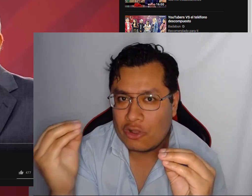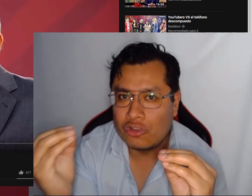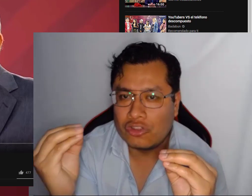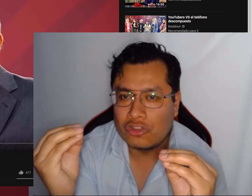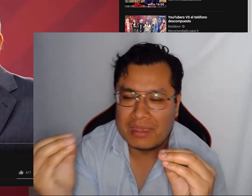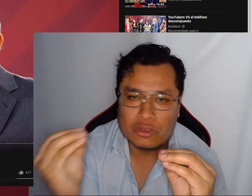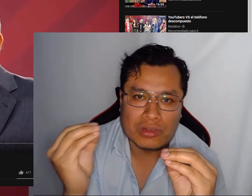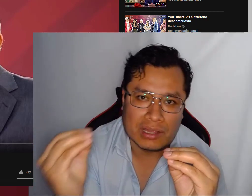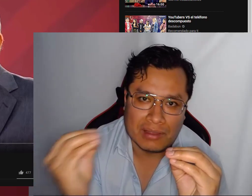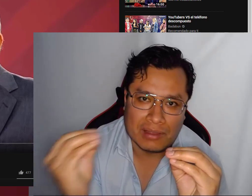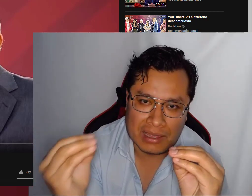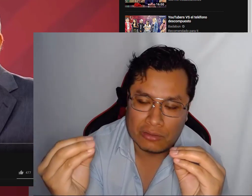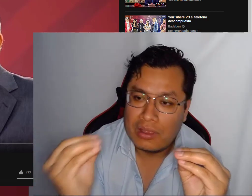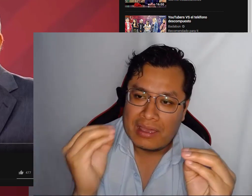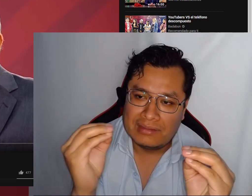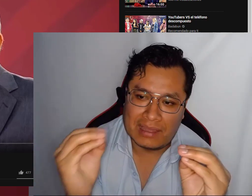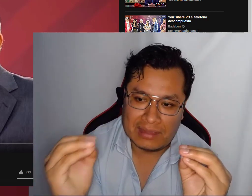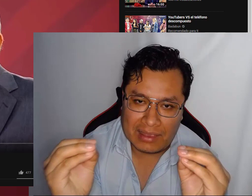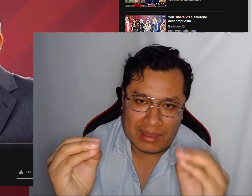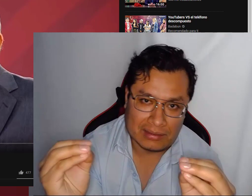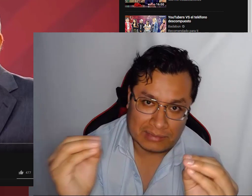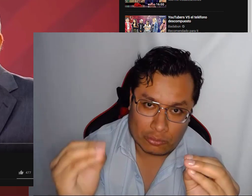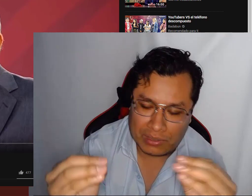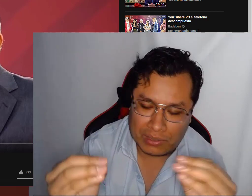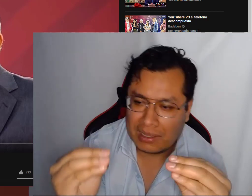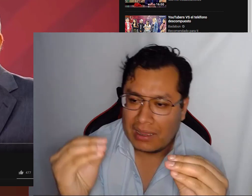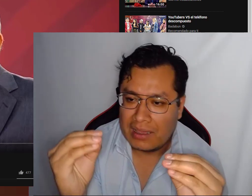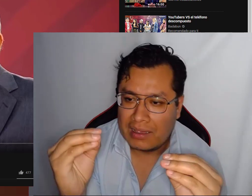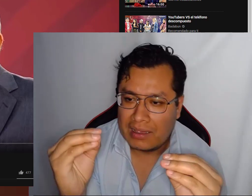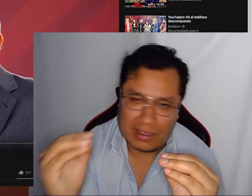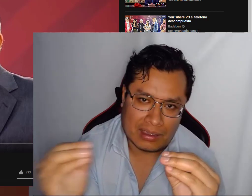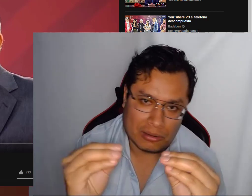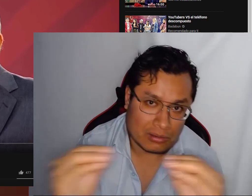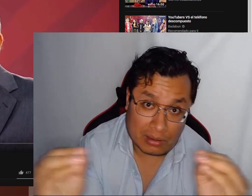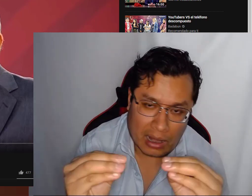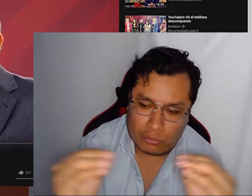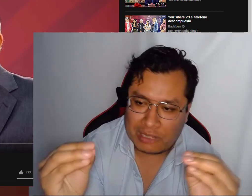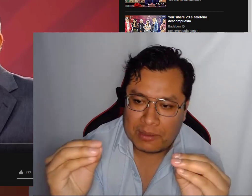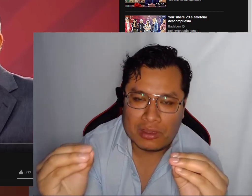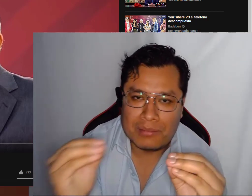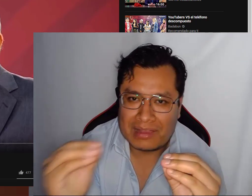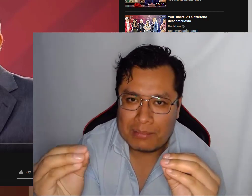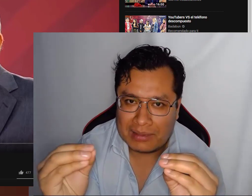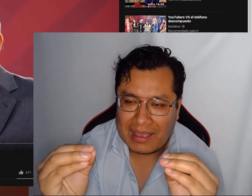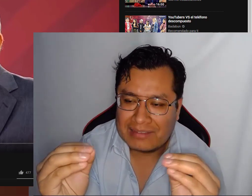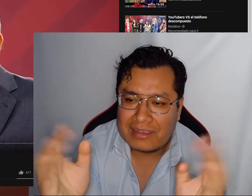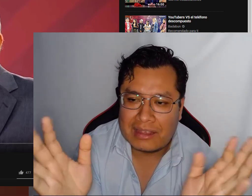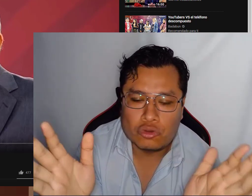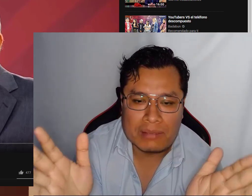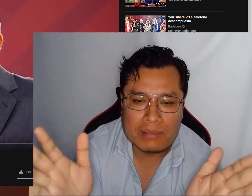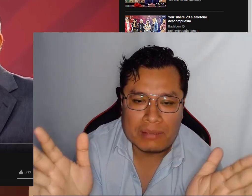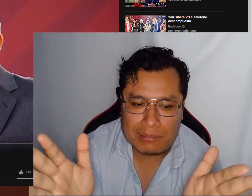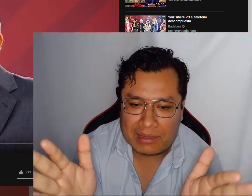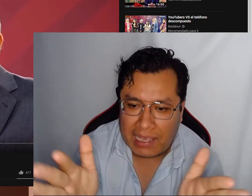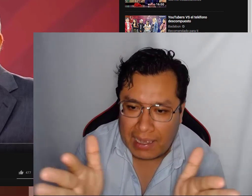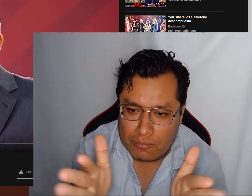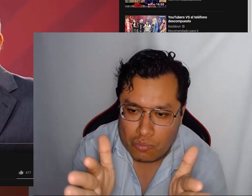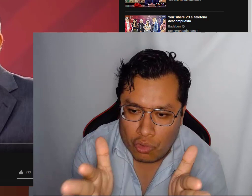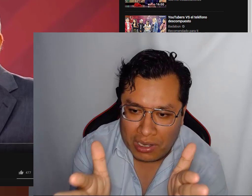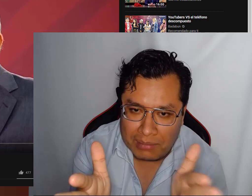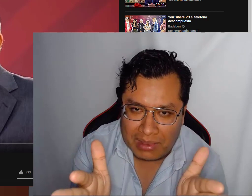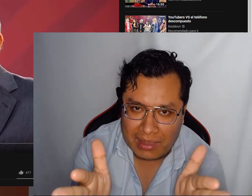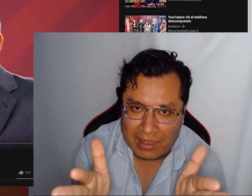tienes el conocimiento tan avanzado si a ti te van secundaria algún aspecto de matemáticas tienes una matemática